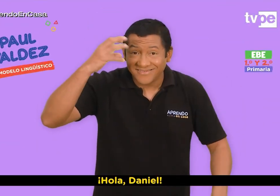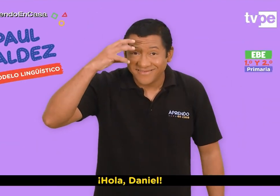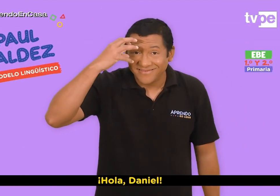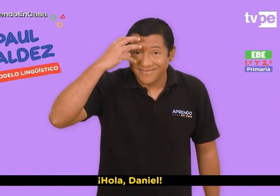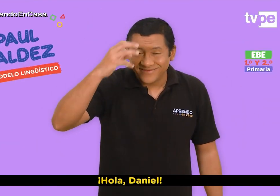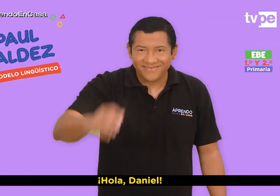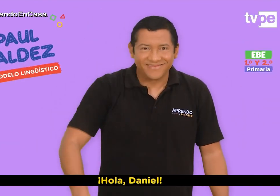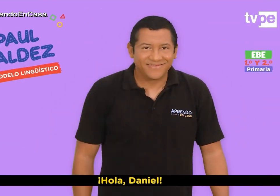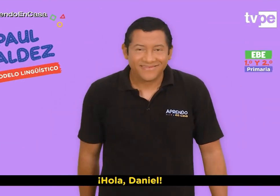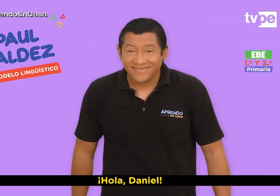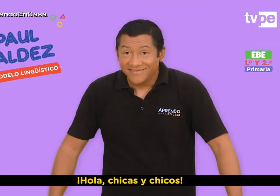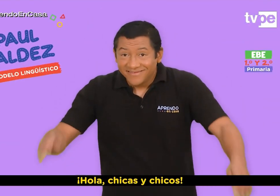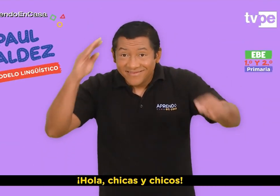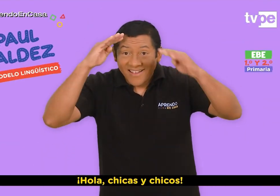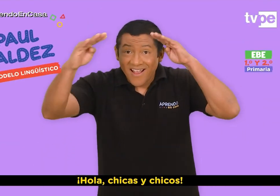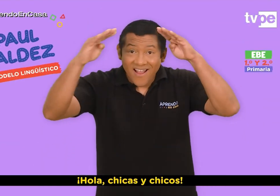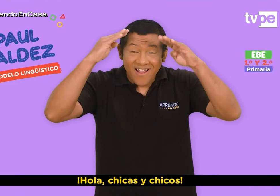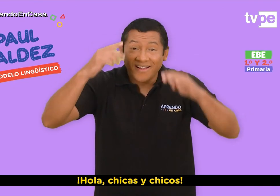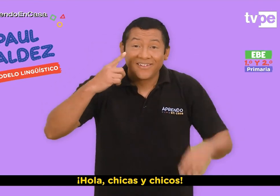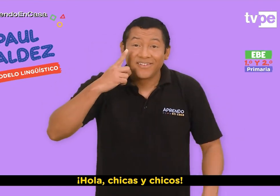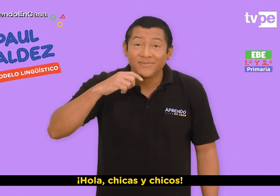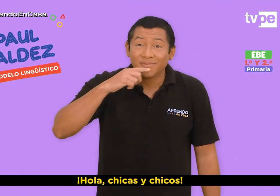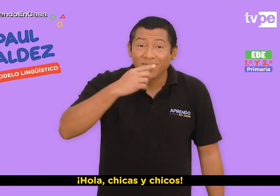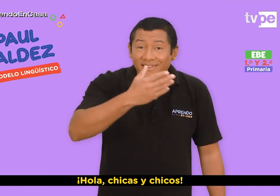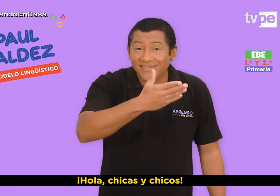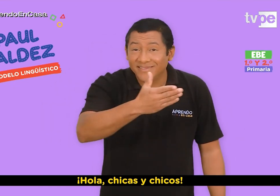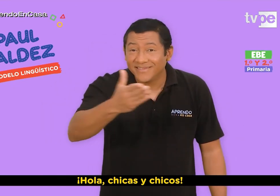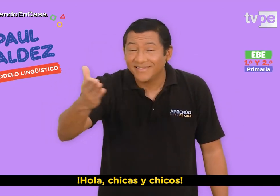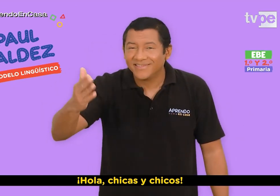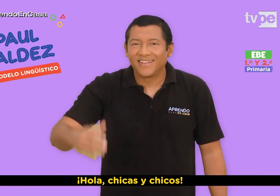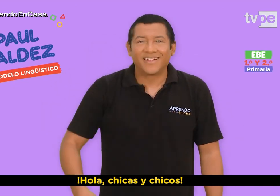¡Hola, Daniel! ¡Hola, chicas y chicos!